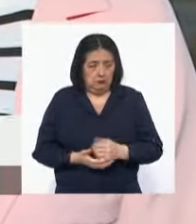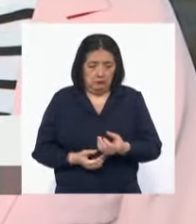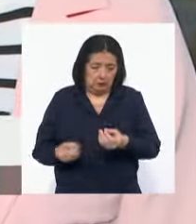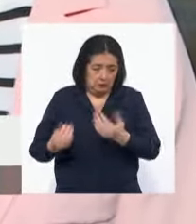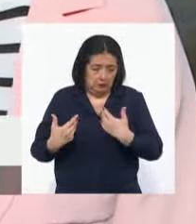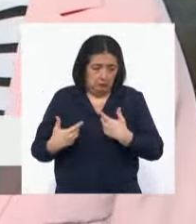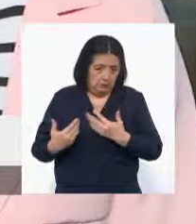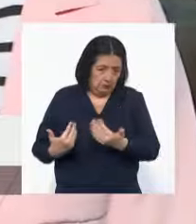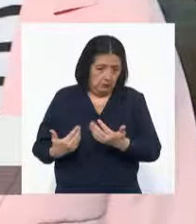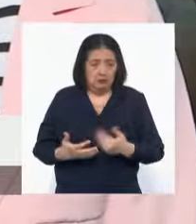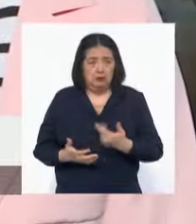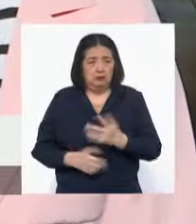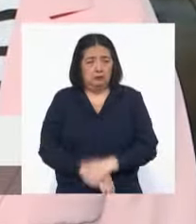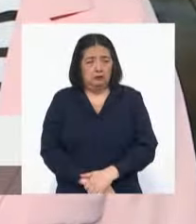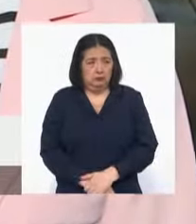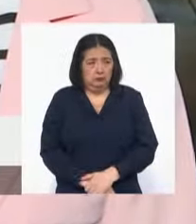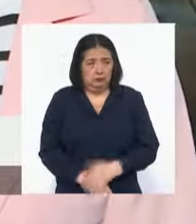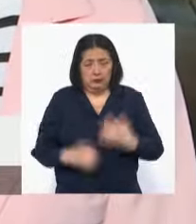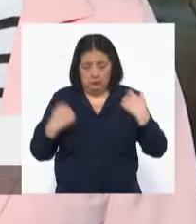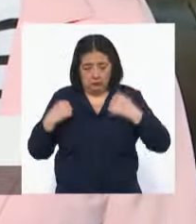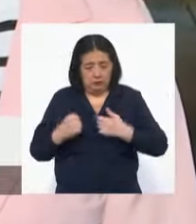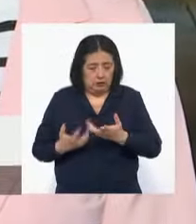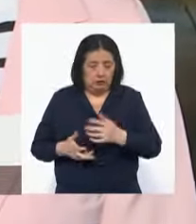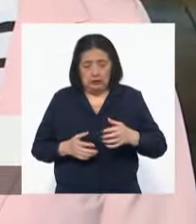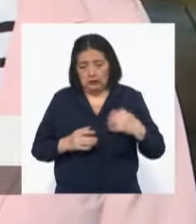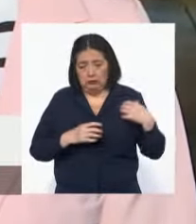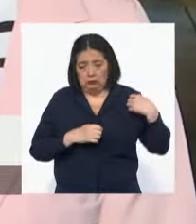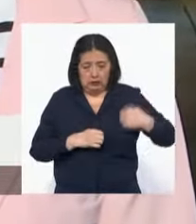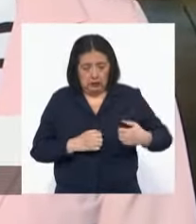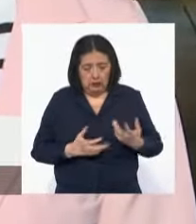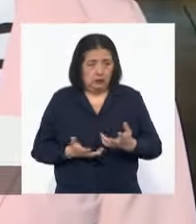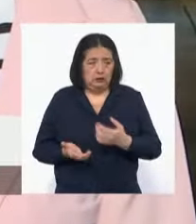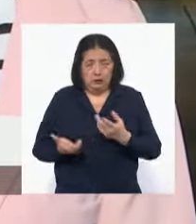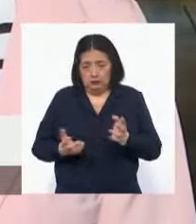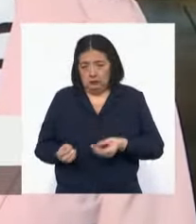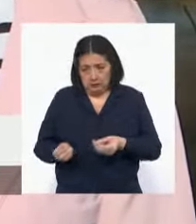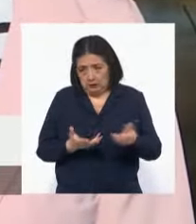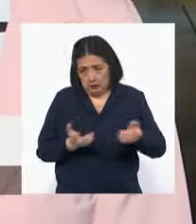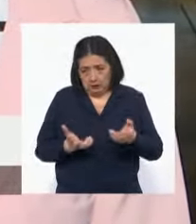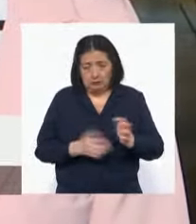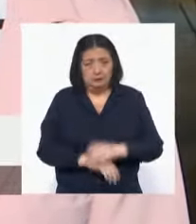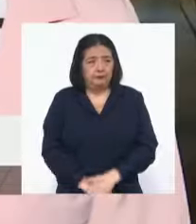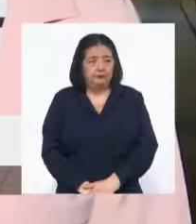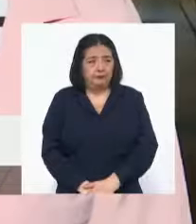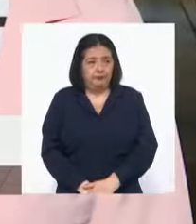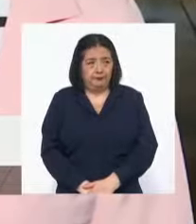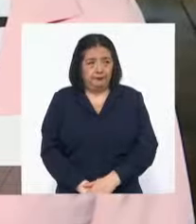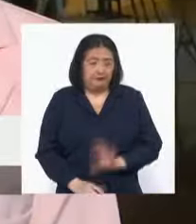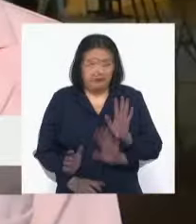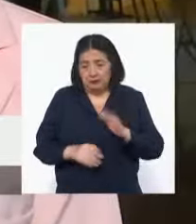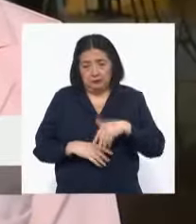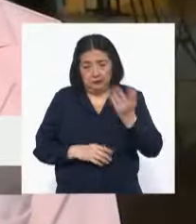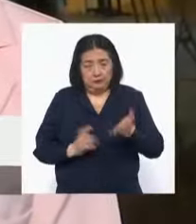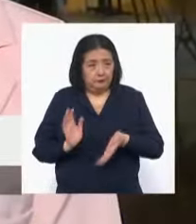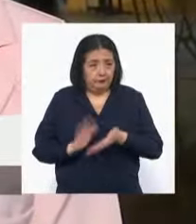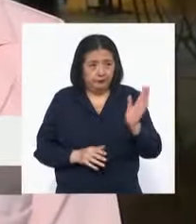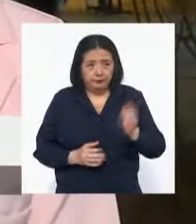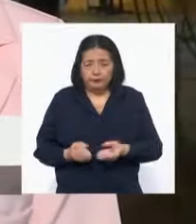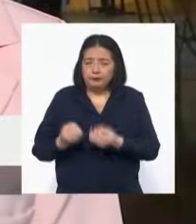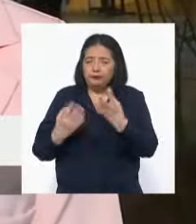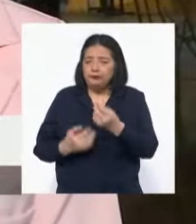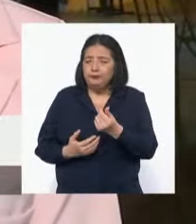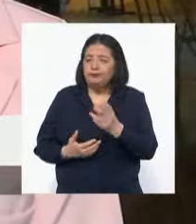nuestras cosas, la mochila, la cartera, si teníamos que darles, ¿no? Y se retiraron, pues. ¿Cuánto dinero